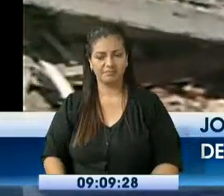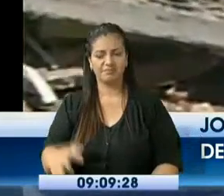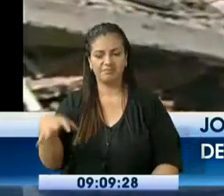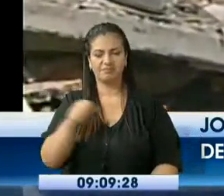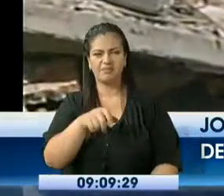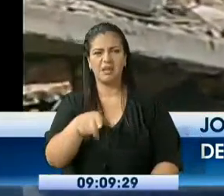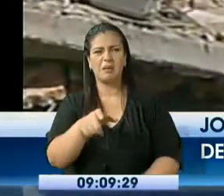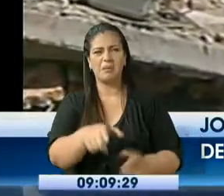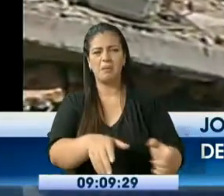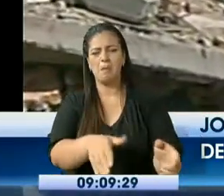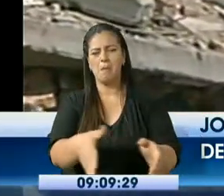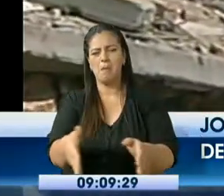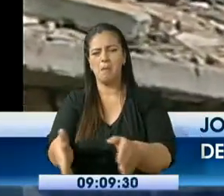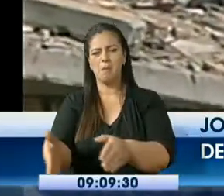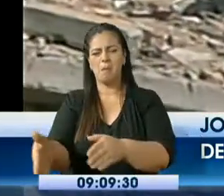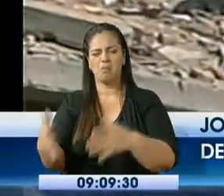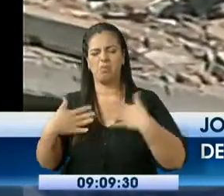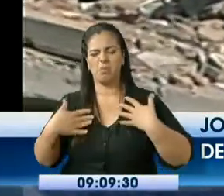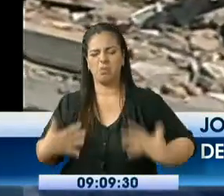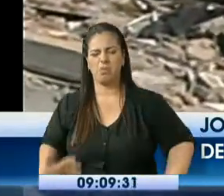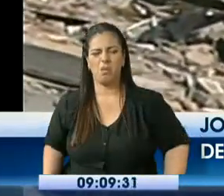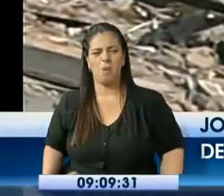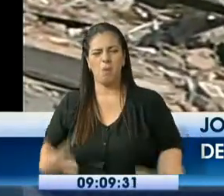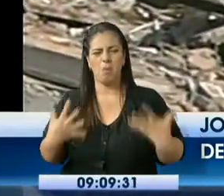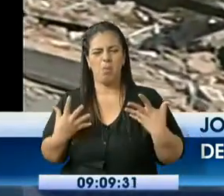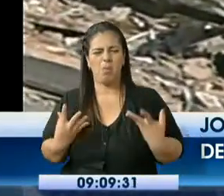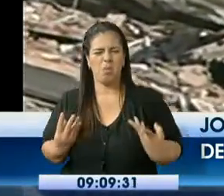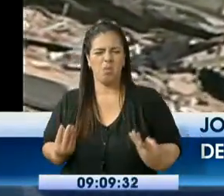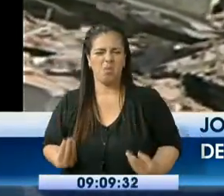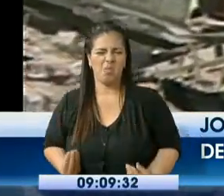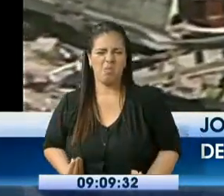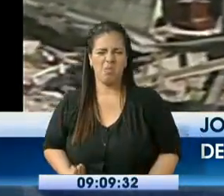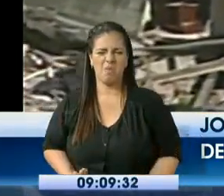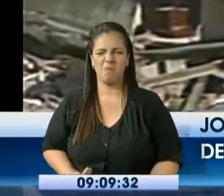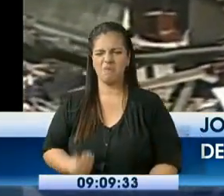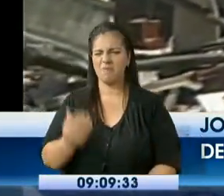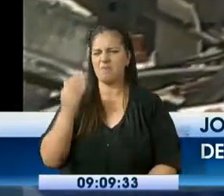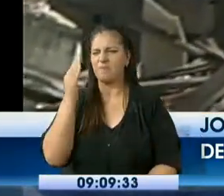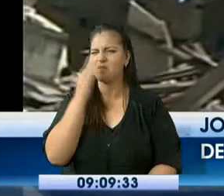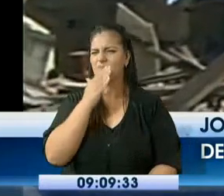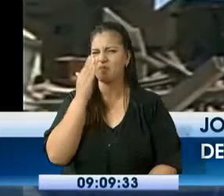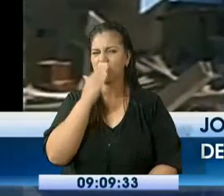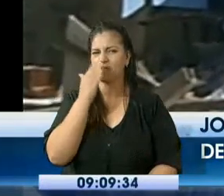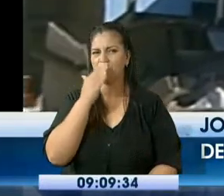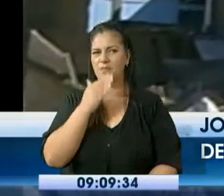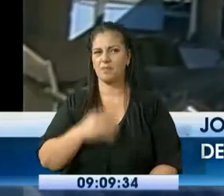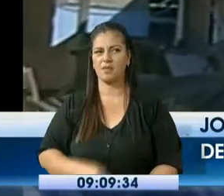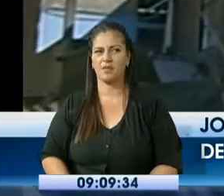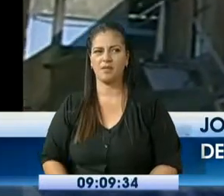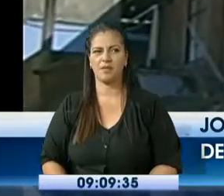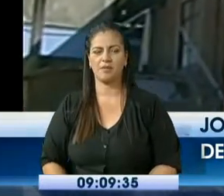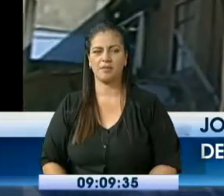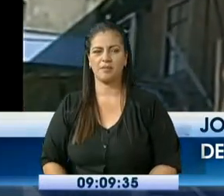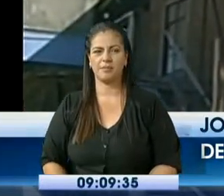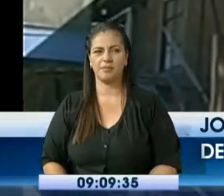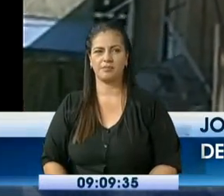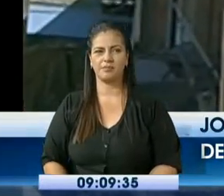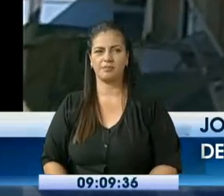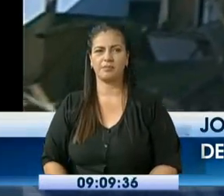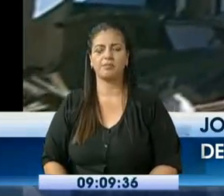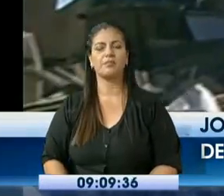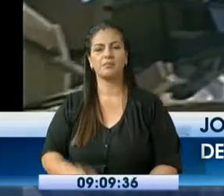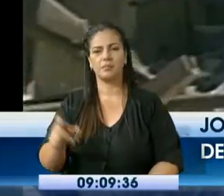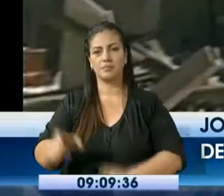a la comunidad, a la población que se encuentra todavía habitando en los alrededores de estos domicilios